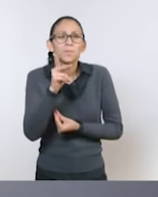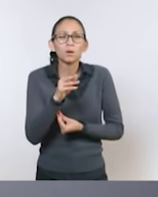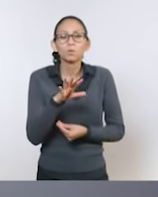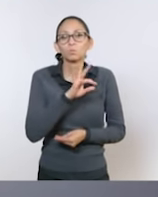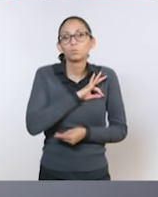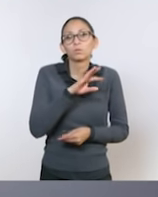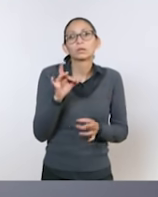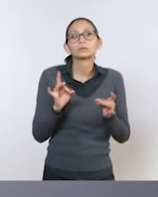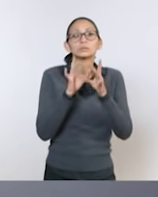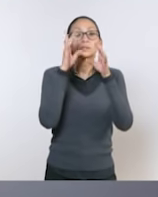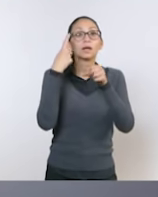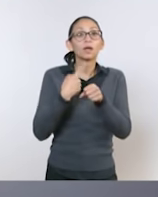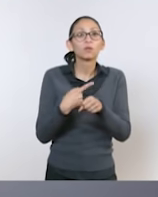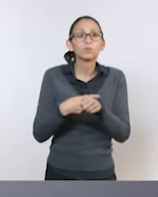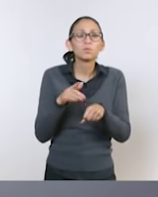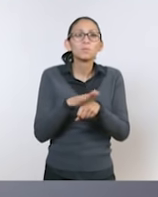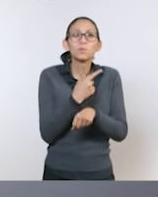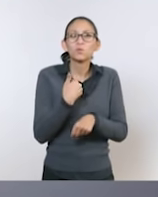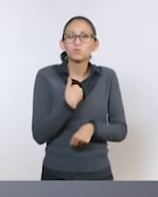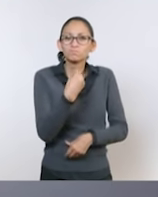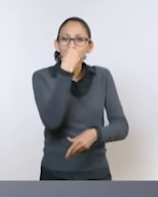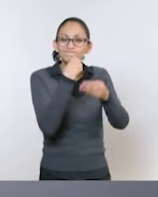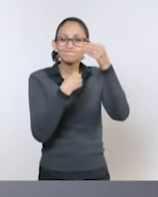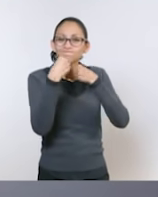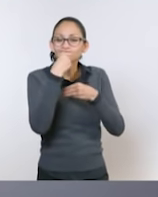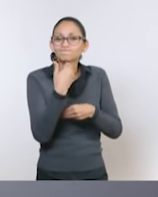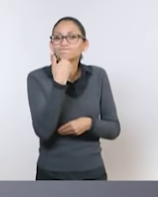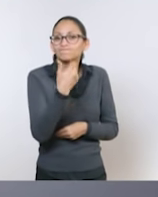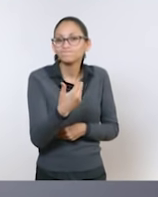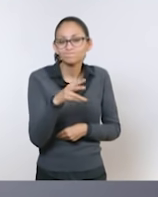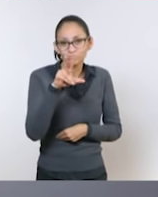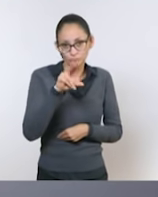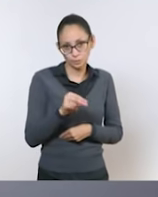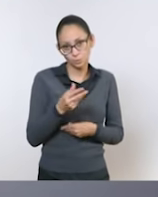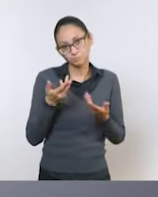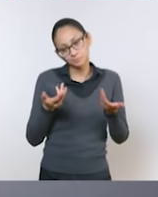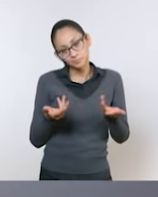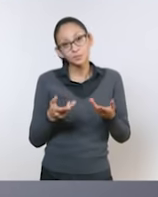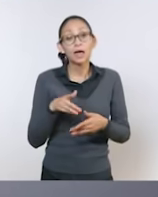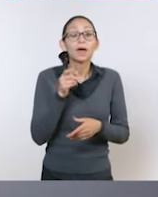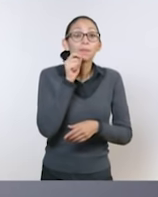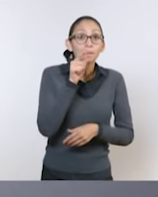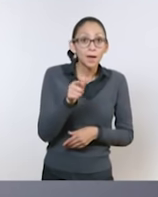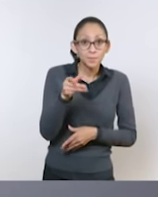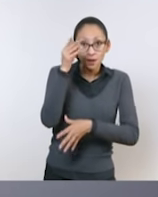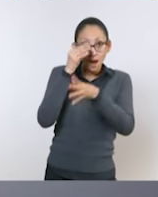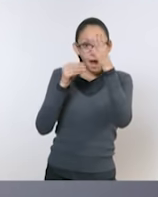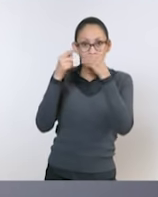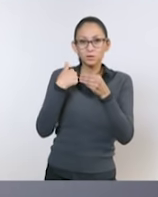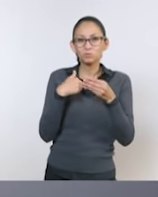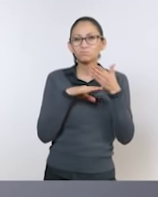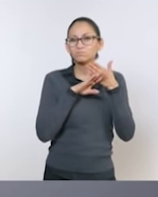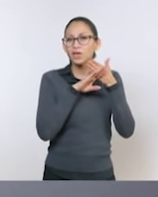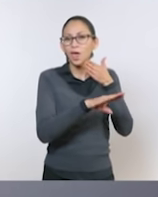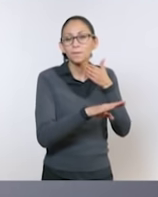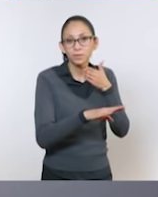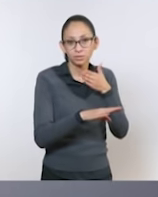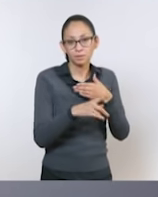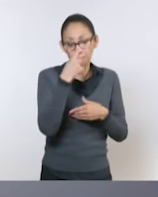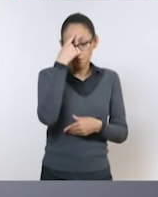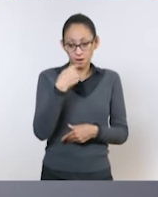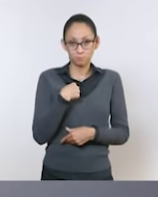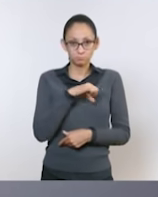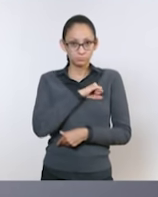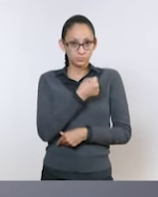pueden darse por malos hábitos alimenticios. También aprenderemos a evitarlas